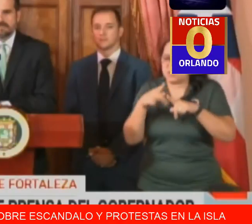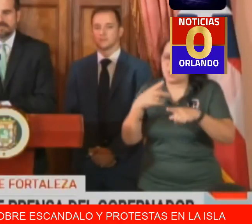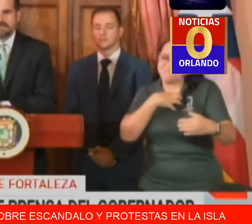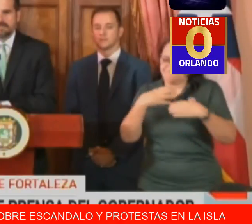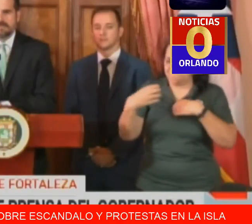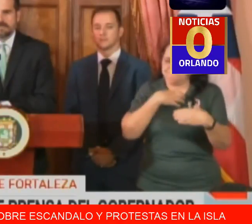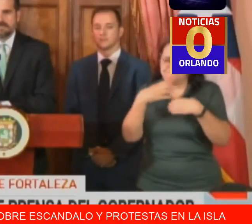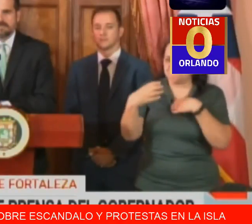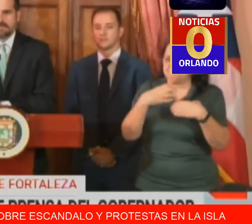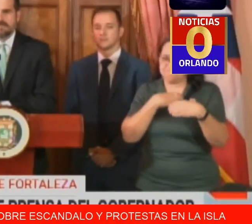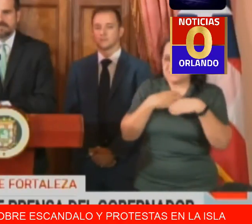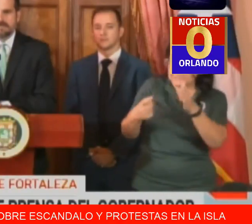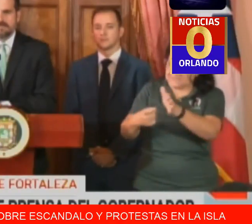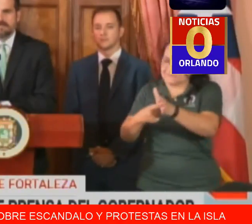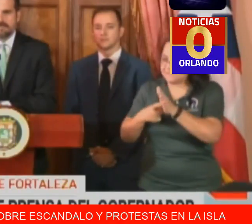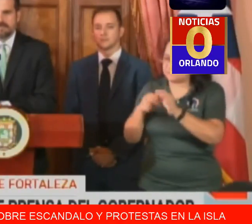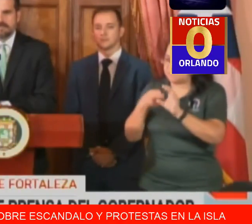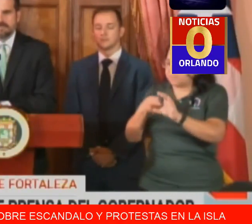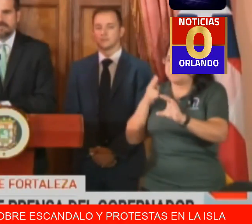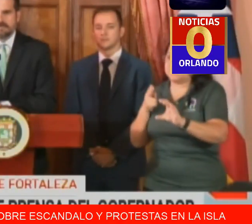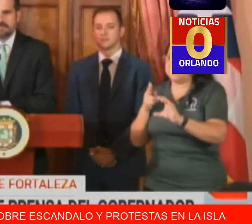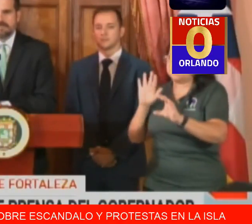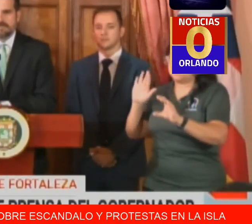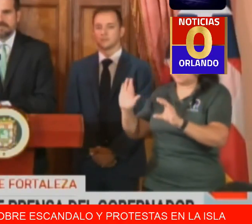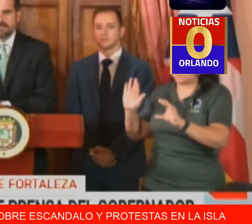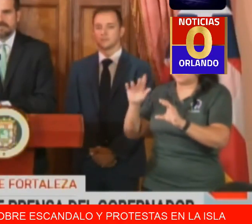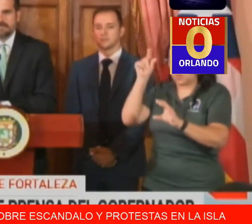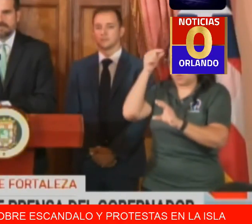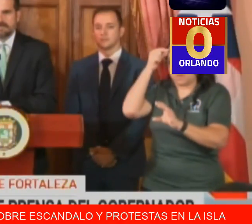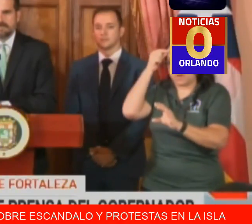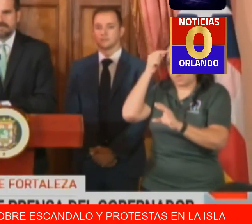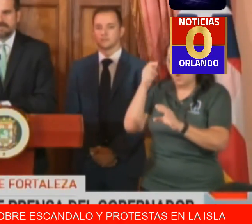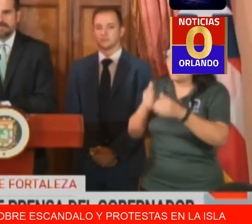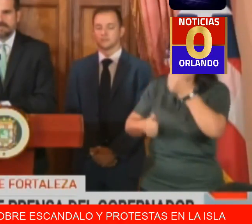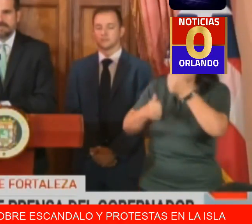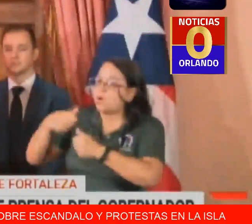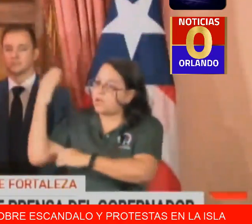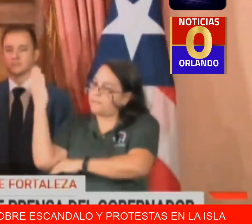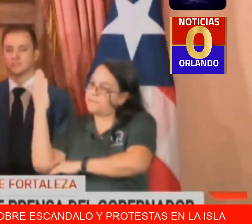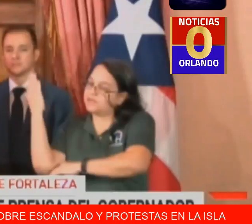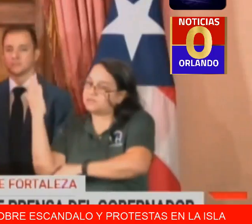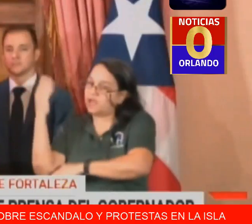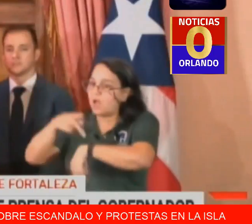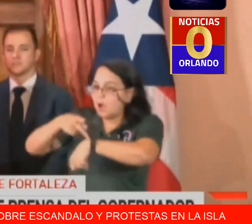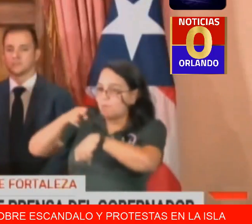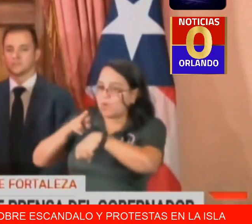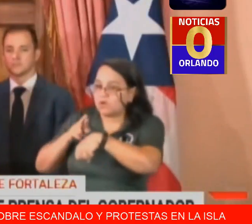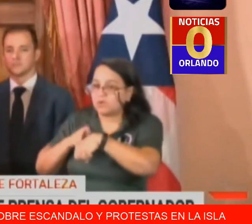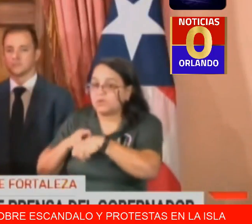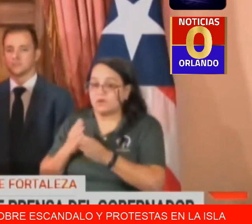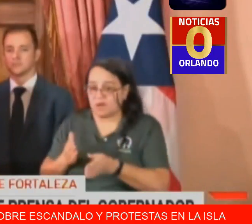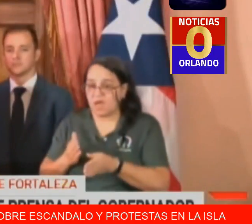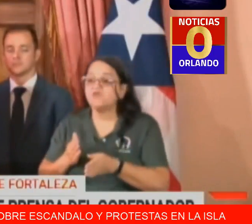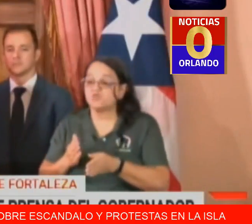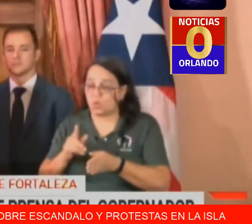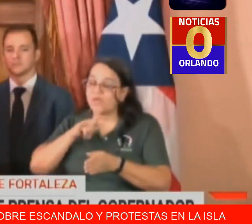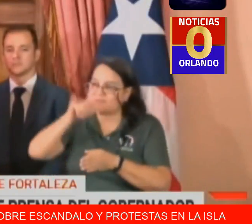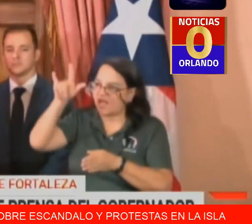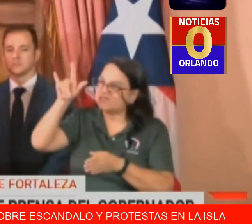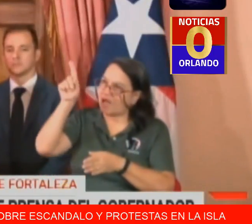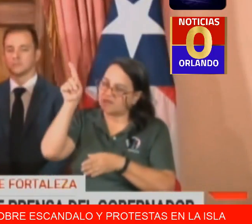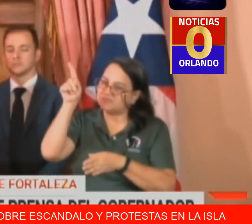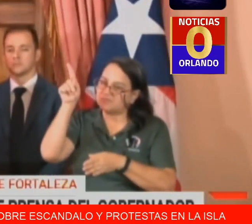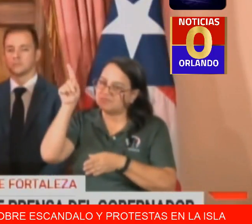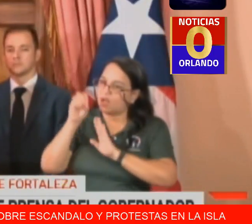manifiesten y le exijan su renuncia. ¿Cuál es el mensaje al puertorriqueño puertorriqueño de la diáspora en cuanto a